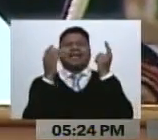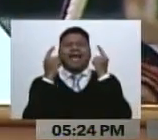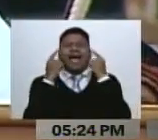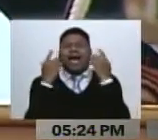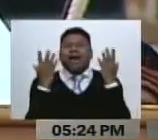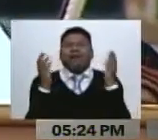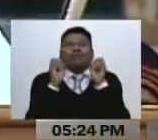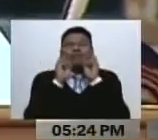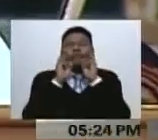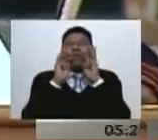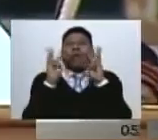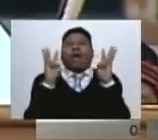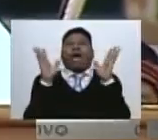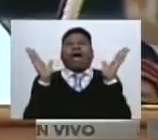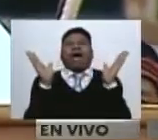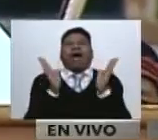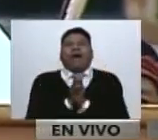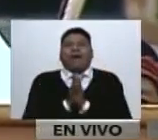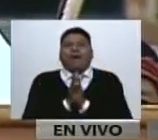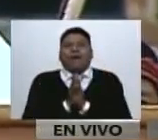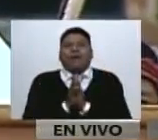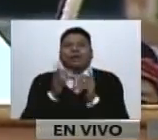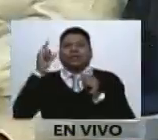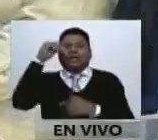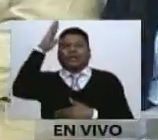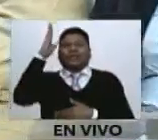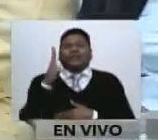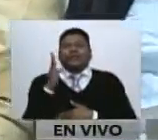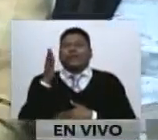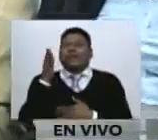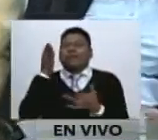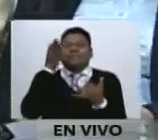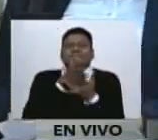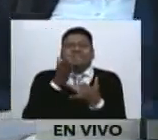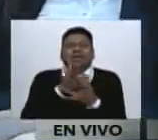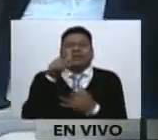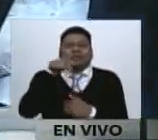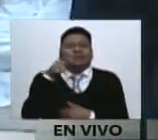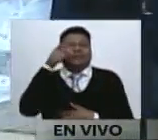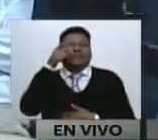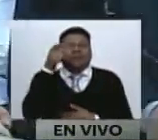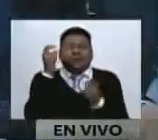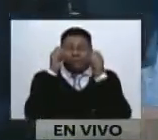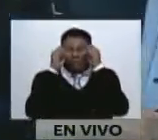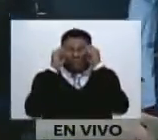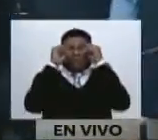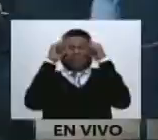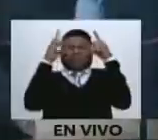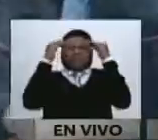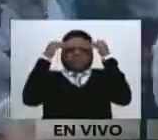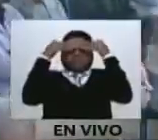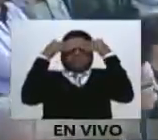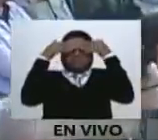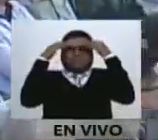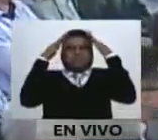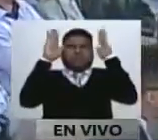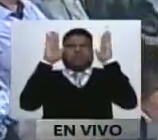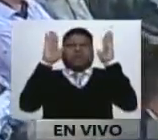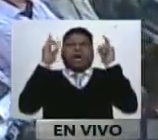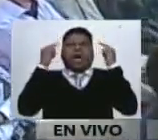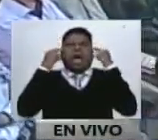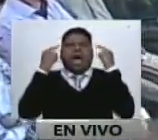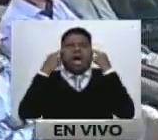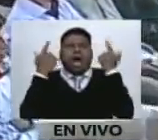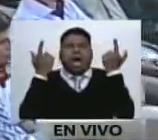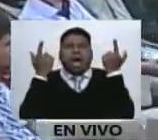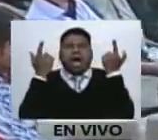ha pasado por este pueblo para abrirnos los ojos, para que asumamos con fuerza